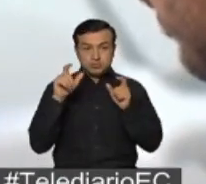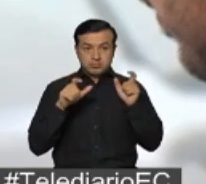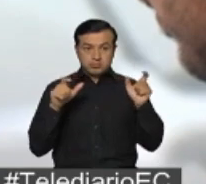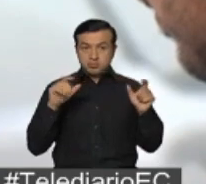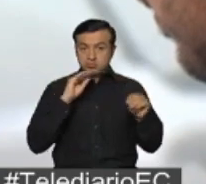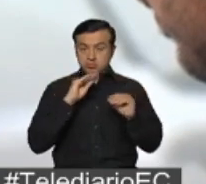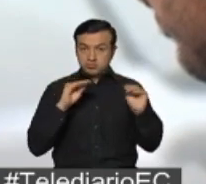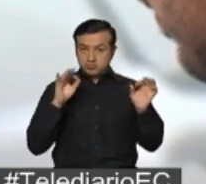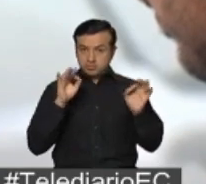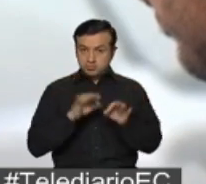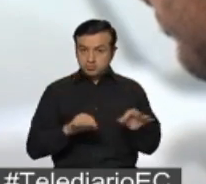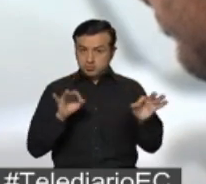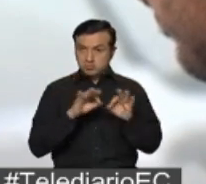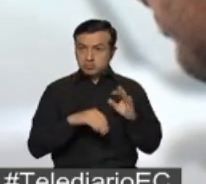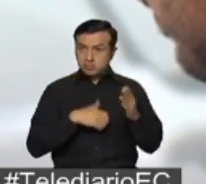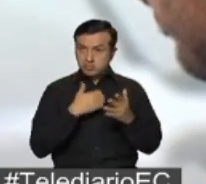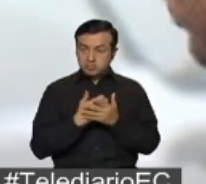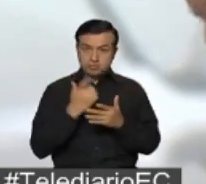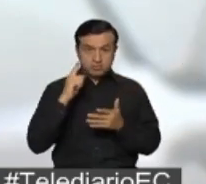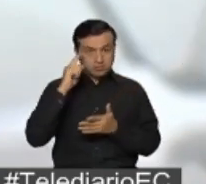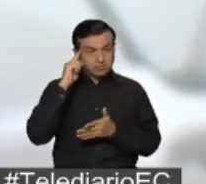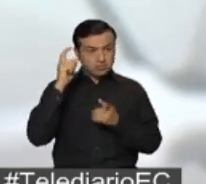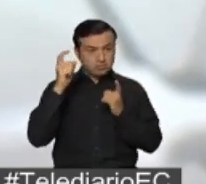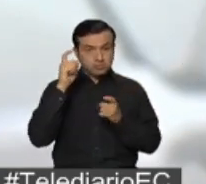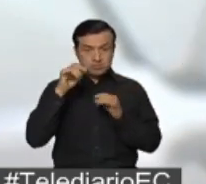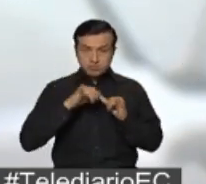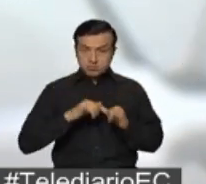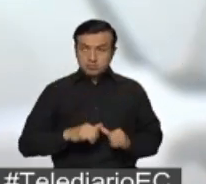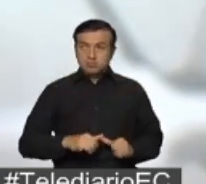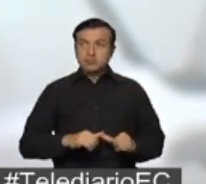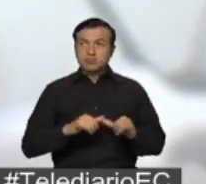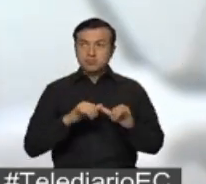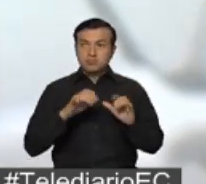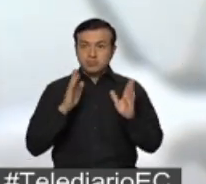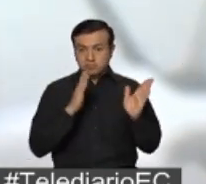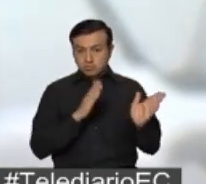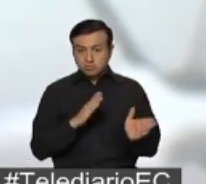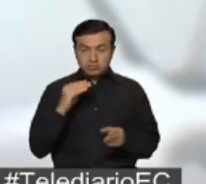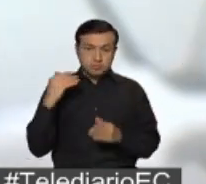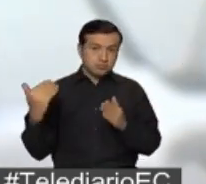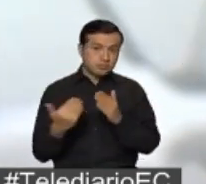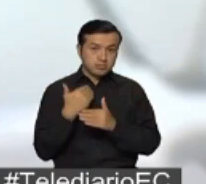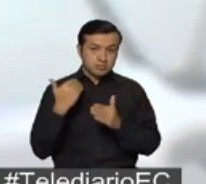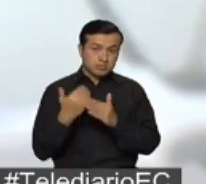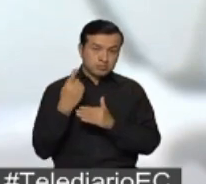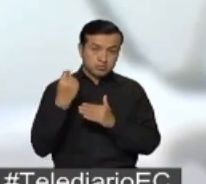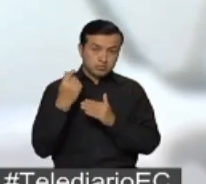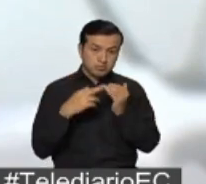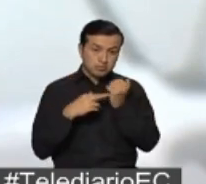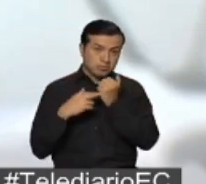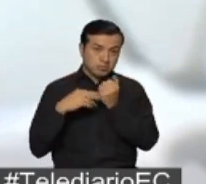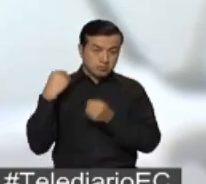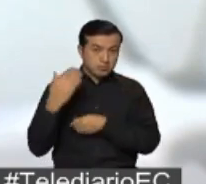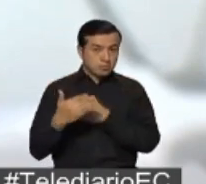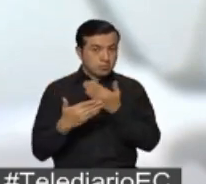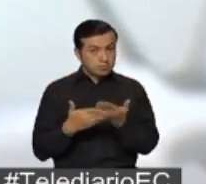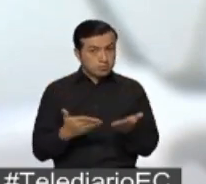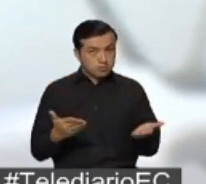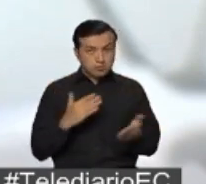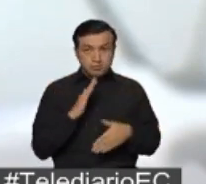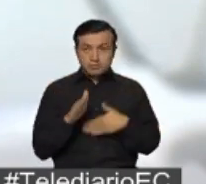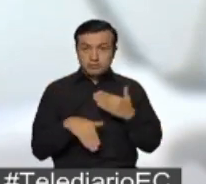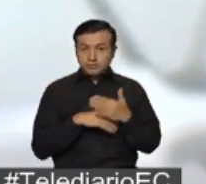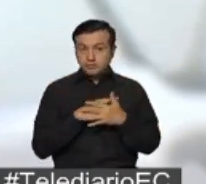indicadores financieros y económicos y de gobernanza corporativa para que estén listos para recibir nuevos recursos de la conabip entonces